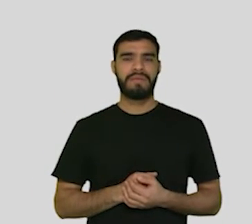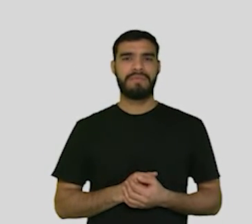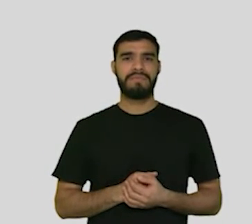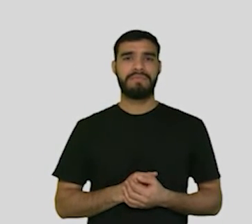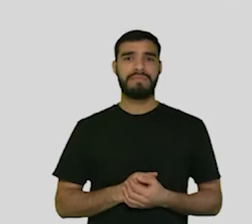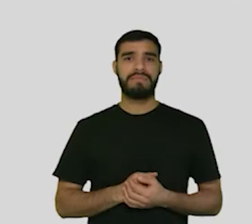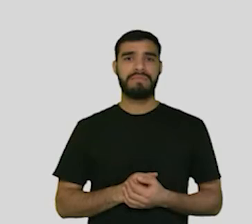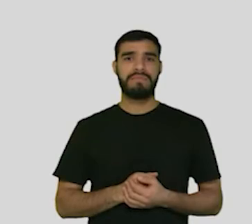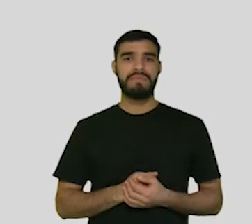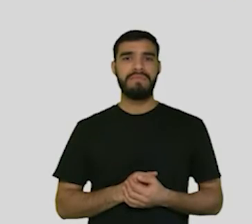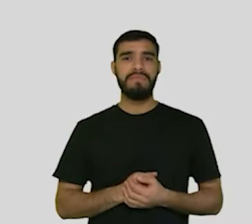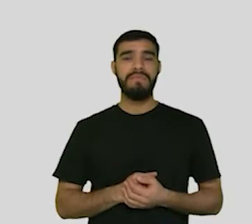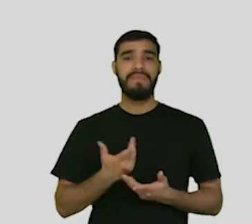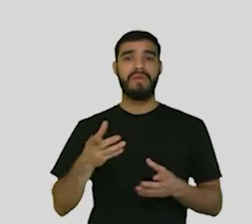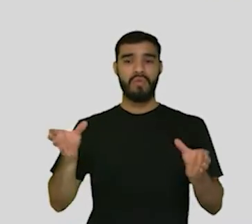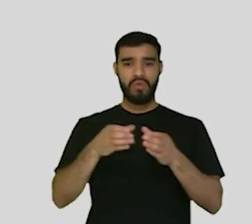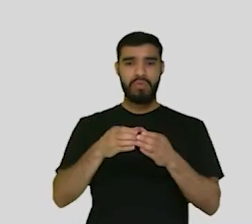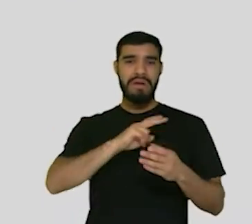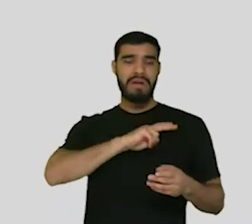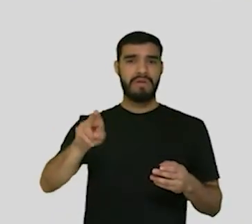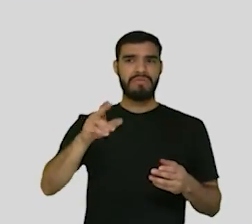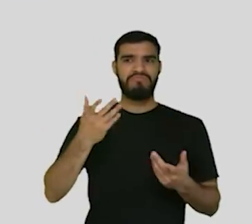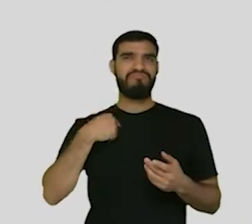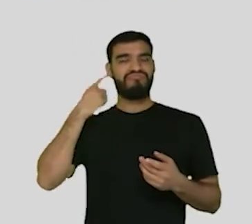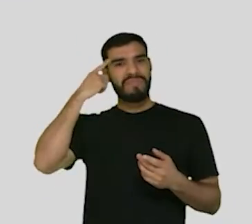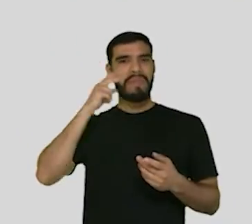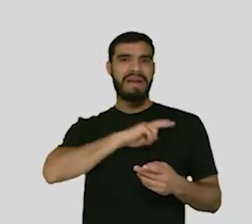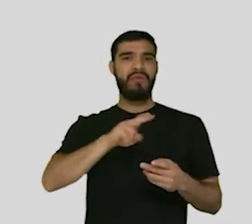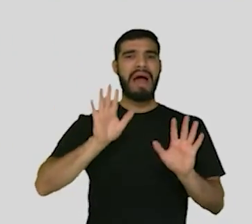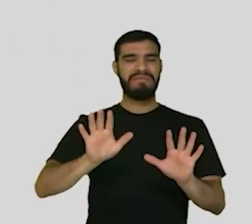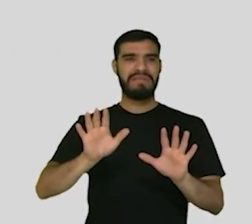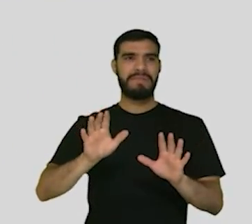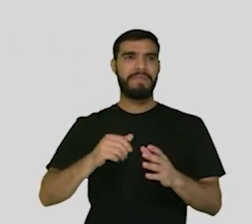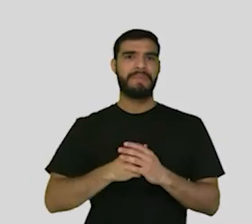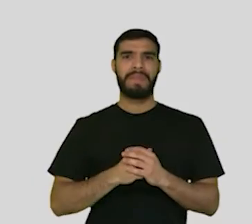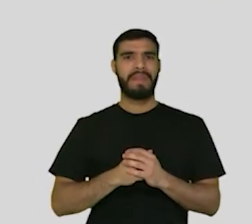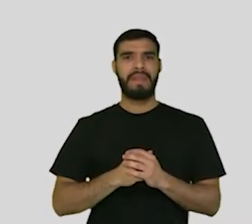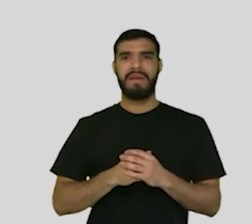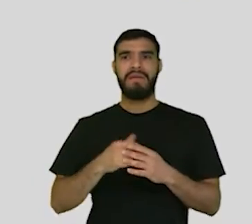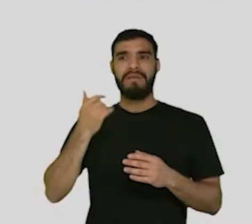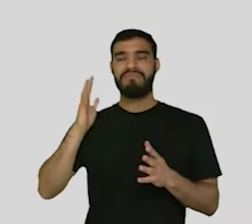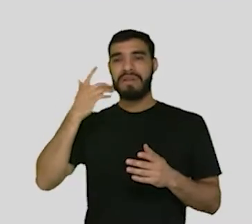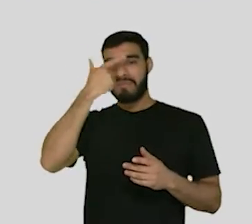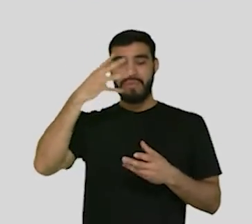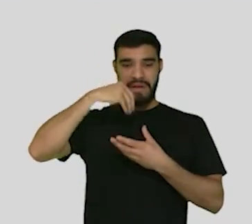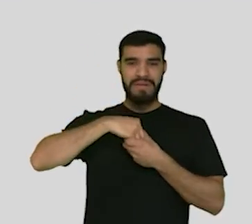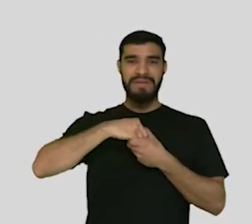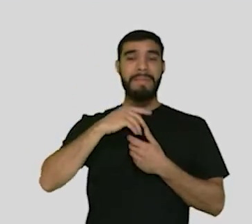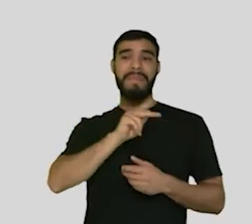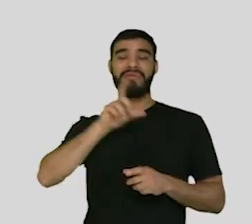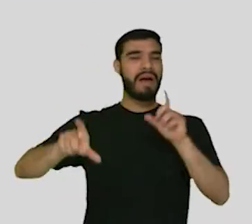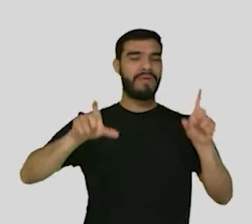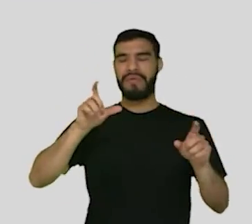Las sectores religiosos, ¿no? Y la espiritualidad de la gente, ¿no? Yepa, ¿no? Y pellero vía pura, ¿cómo va tan